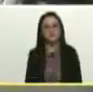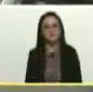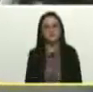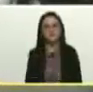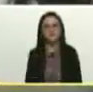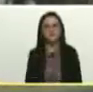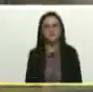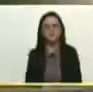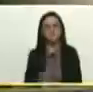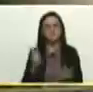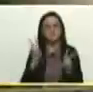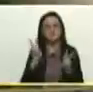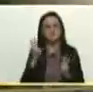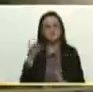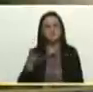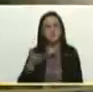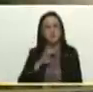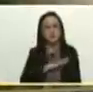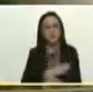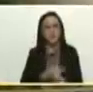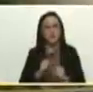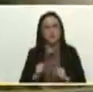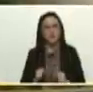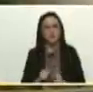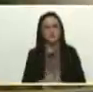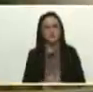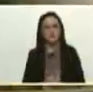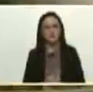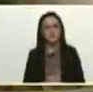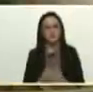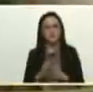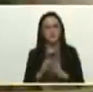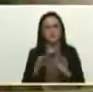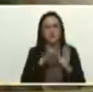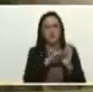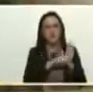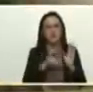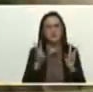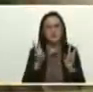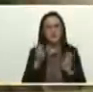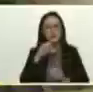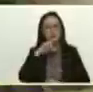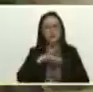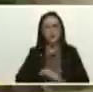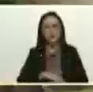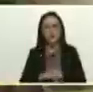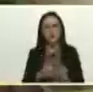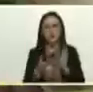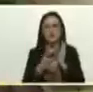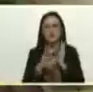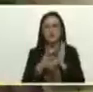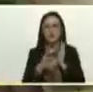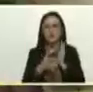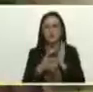binacional, poderoso, todas las condiciones históricas,